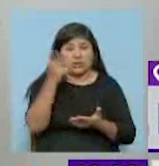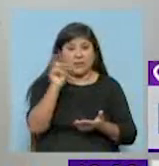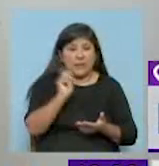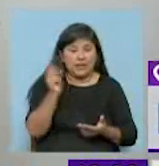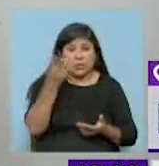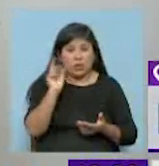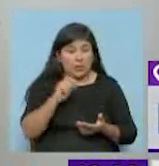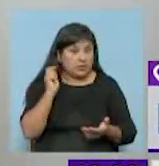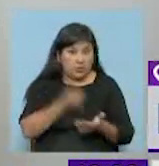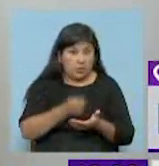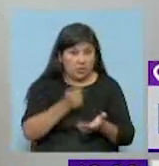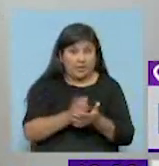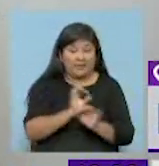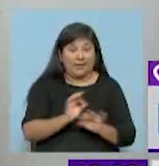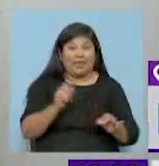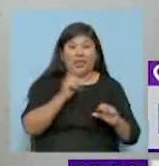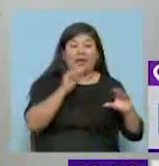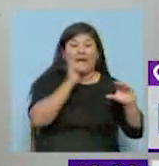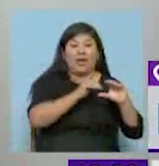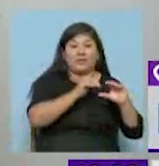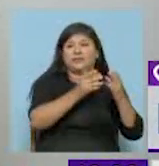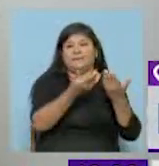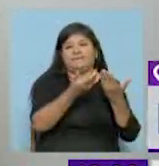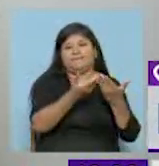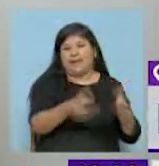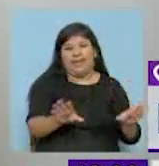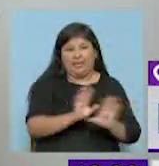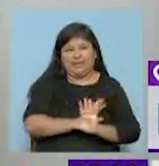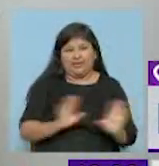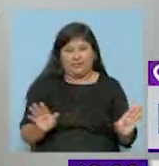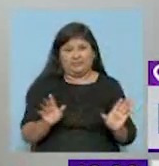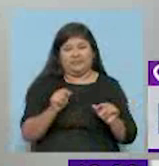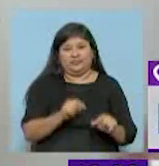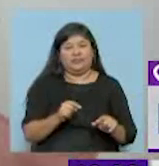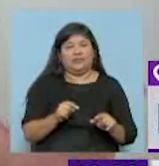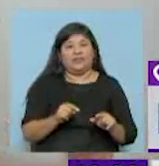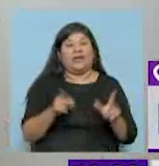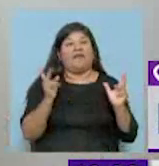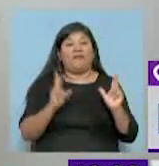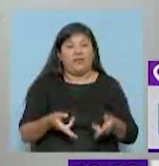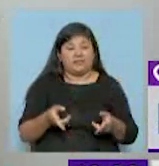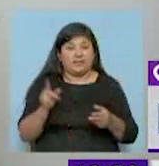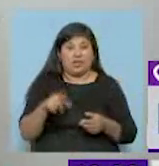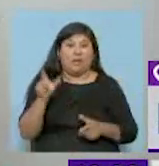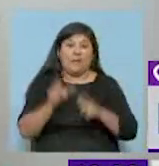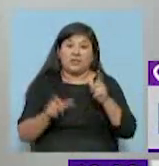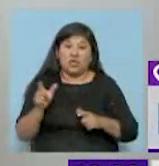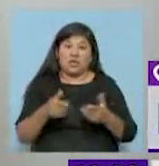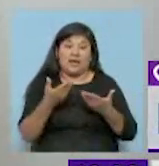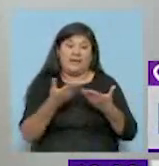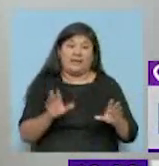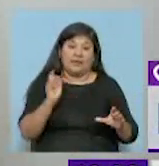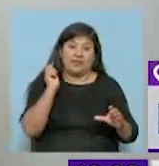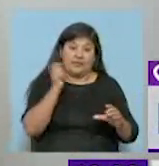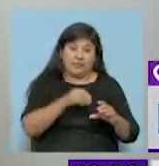3 o 4 cuotas, automáticamente el plan se cae, se vence, y la gente no sigue pagando, pero todo lo que